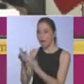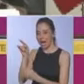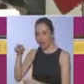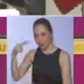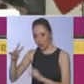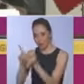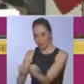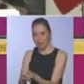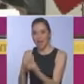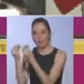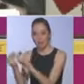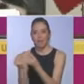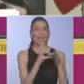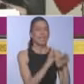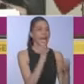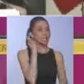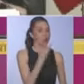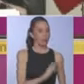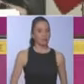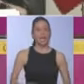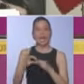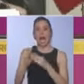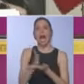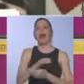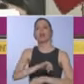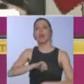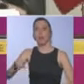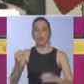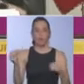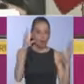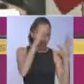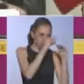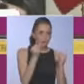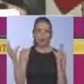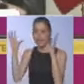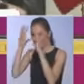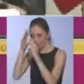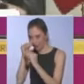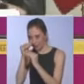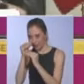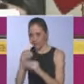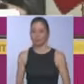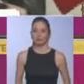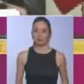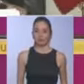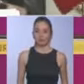la suya. Gracias, presidenta. Gracias, hasta luego. Buenas noches. Buenas noches.